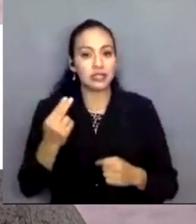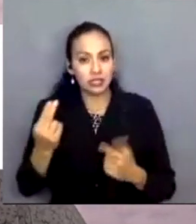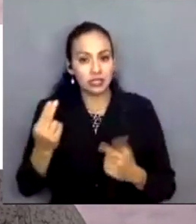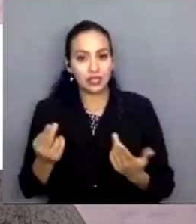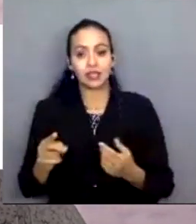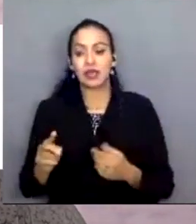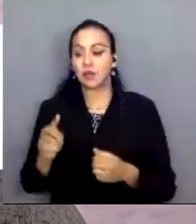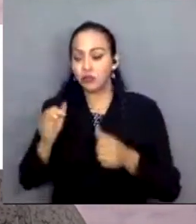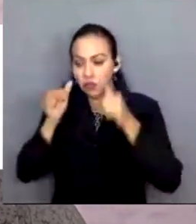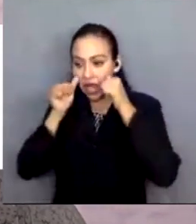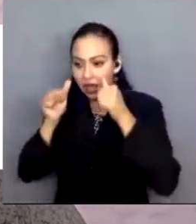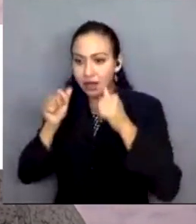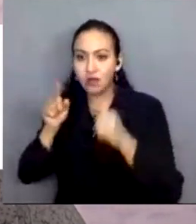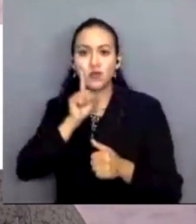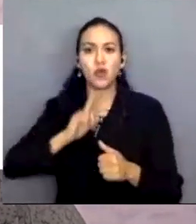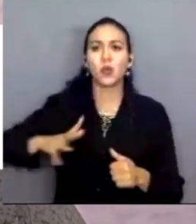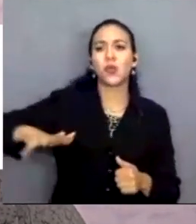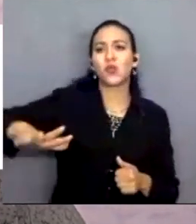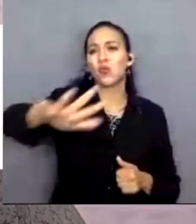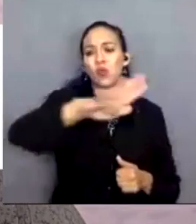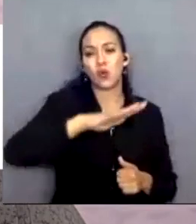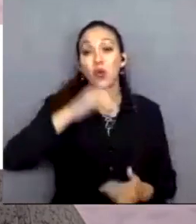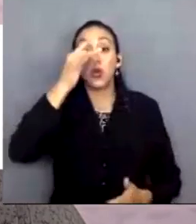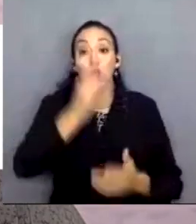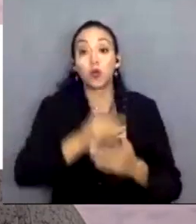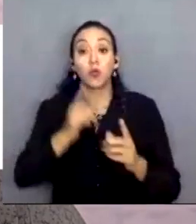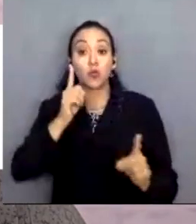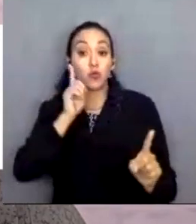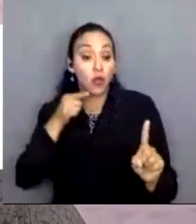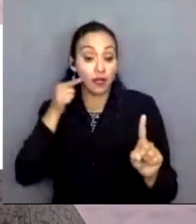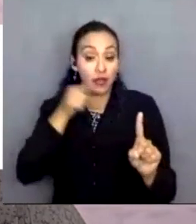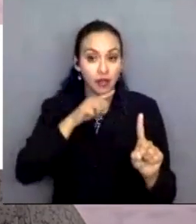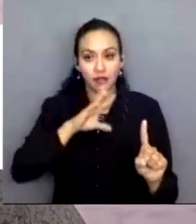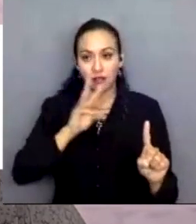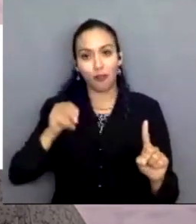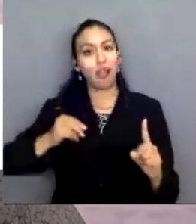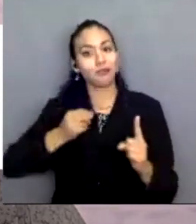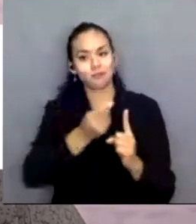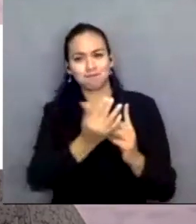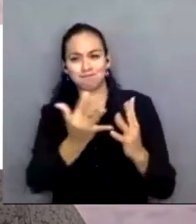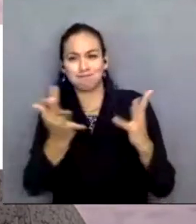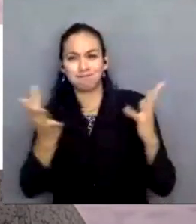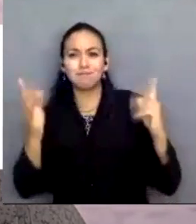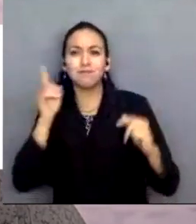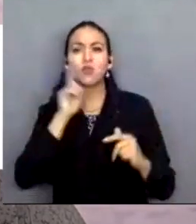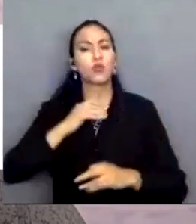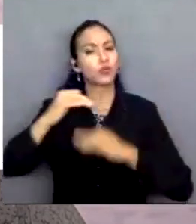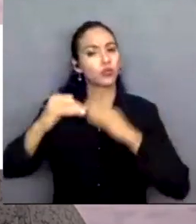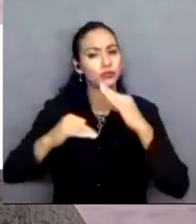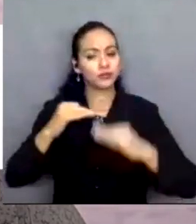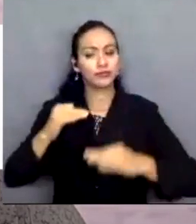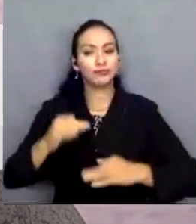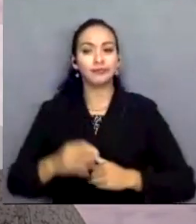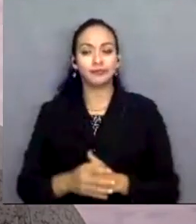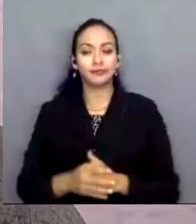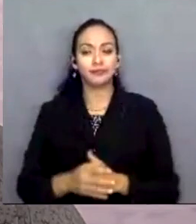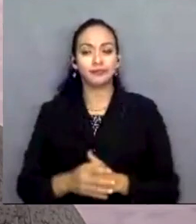que atender los problemas y necesidades de todas las mujeres, no de un prototipo, de todas las